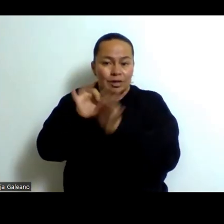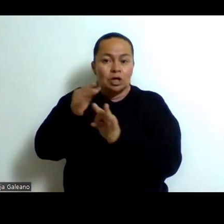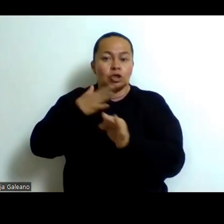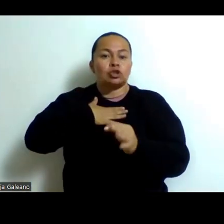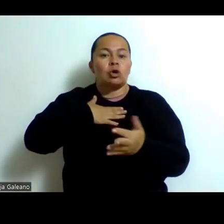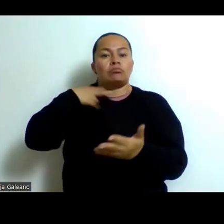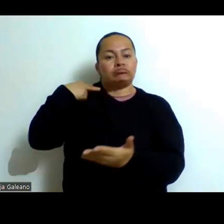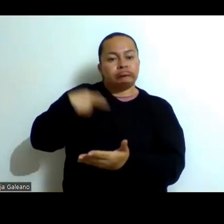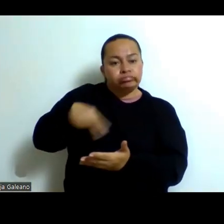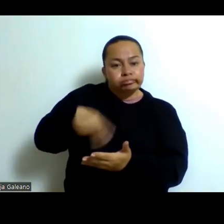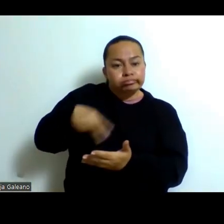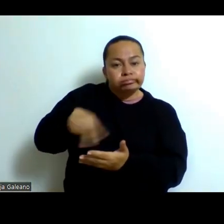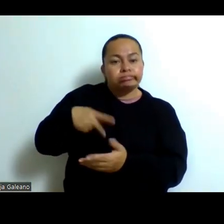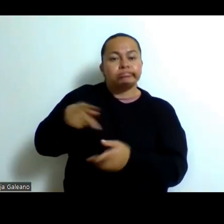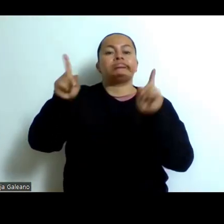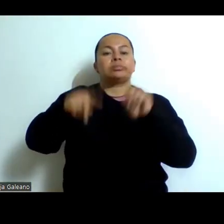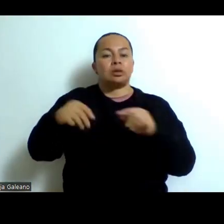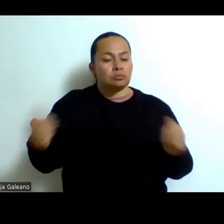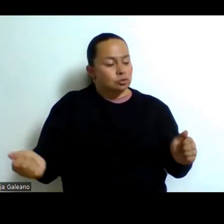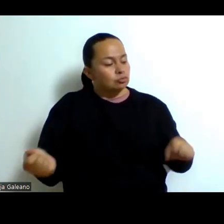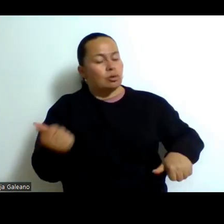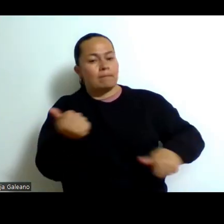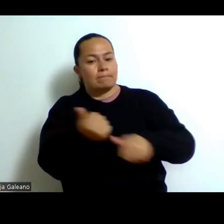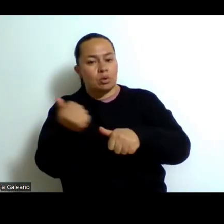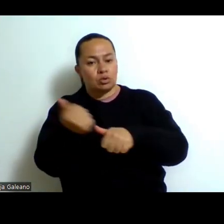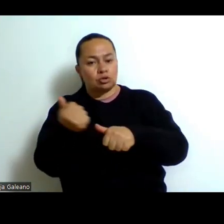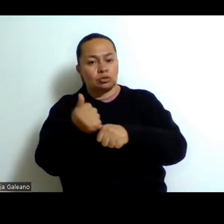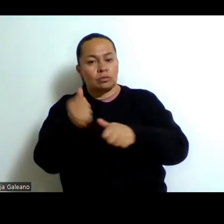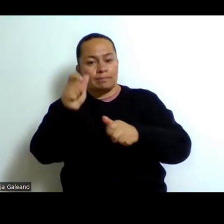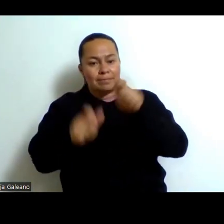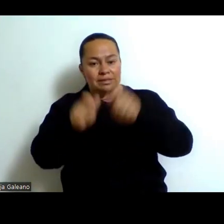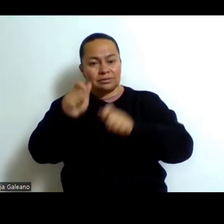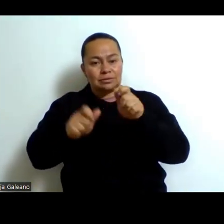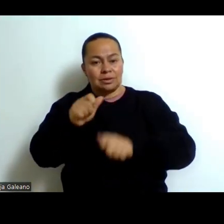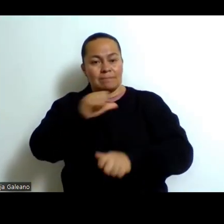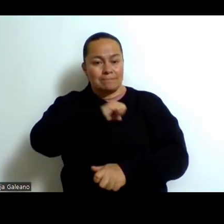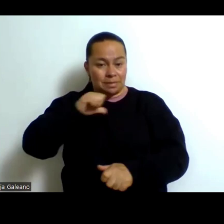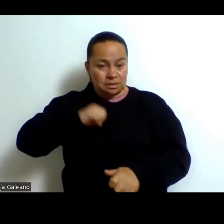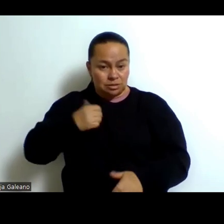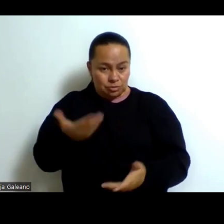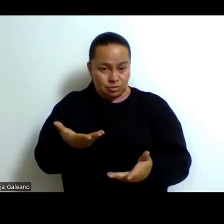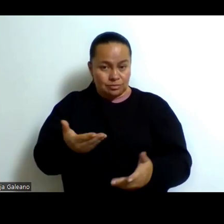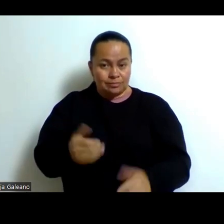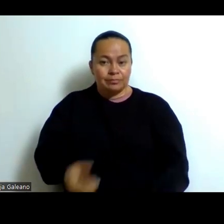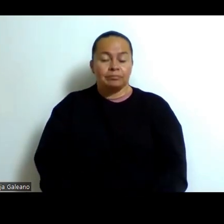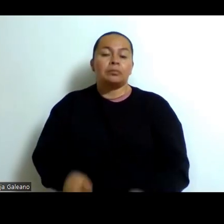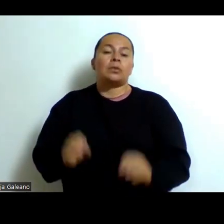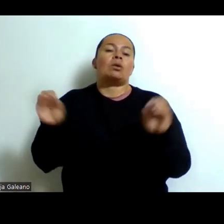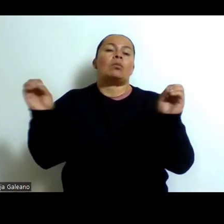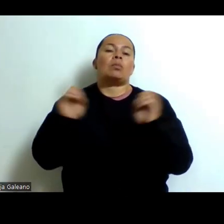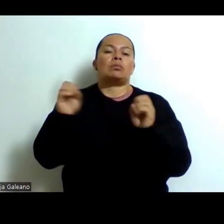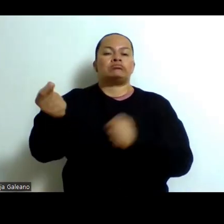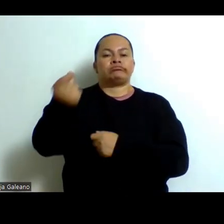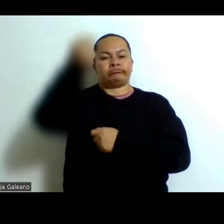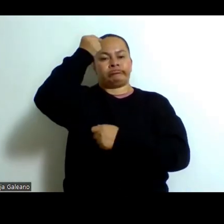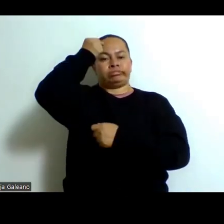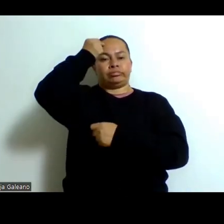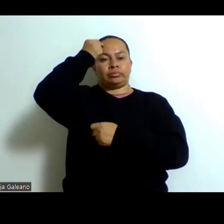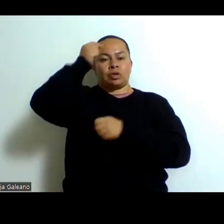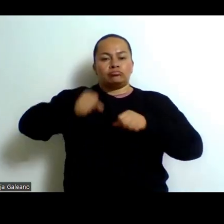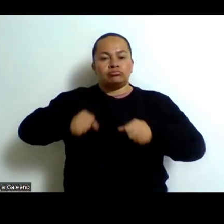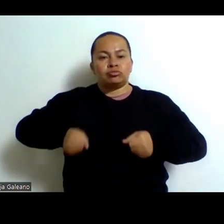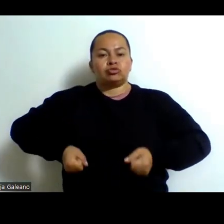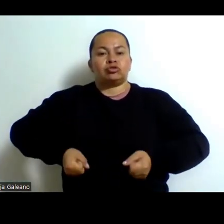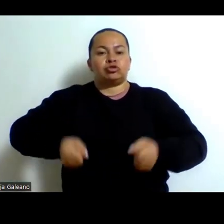discoteca también con el apoyo del asistente personal ya sea para que me movilice en la silla ya sea para